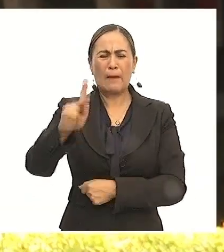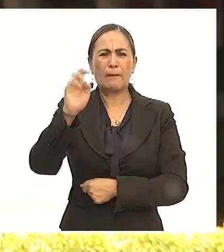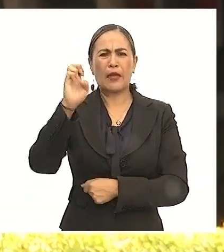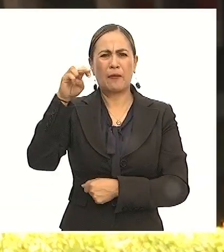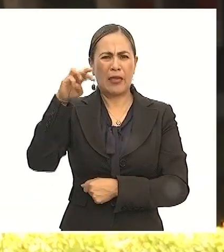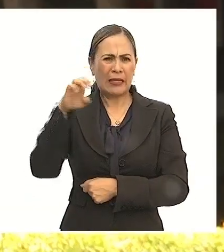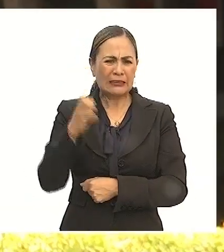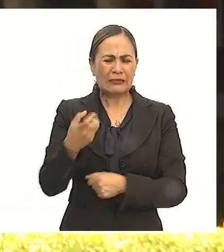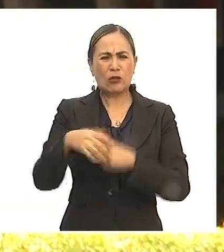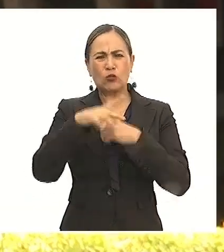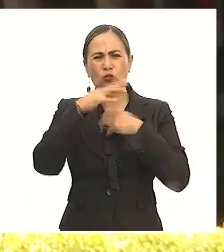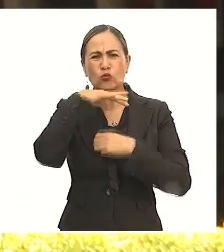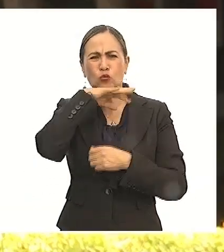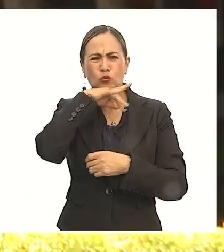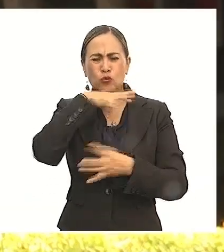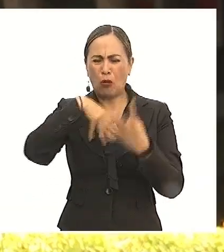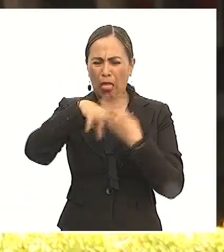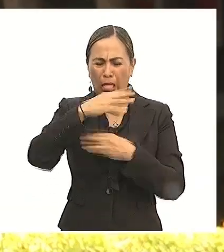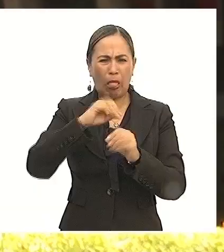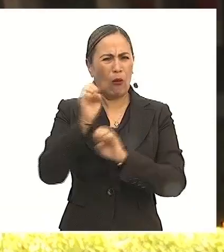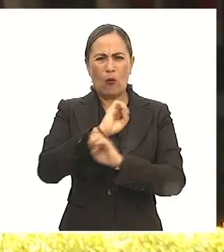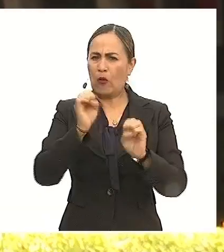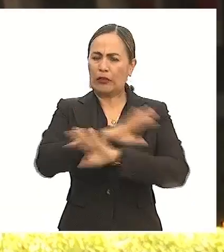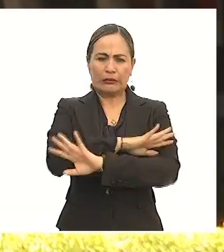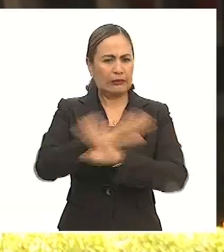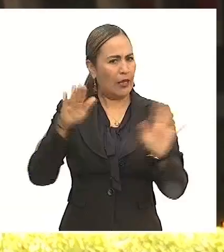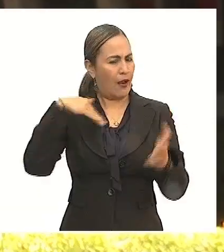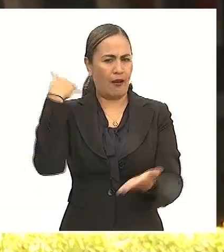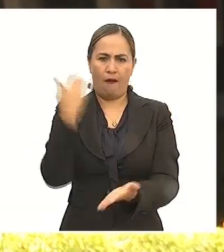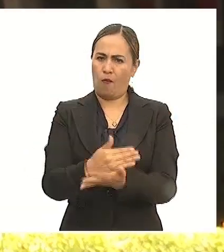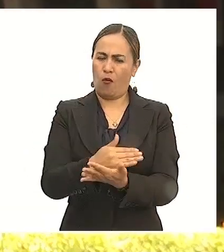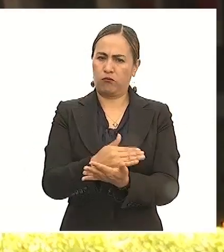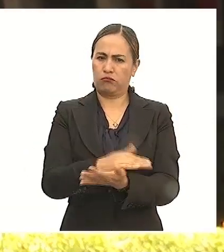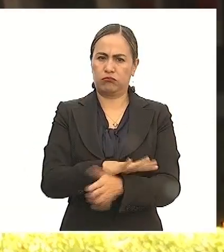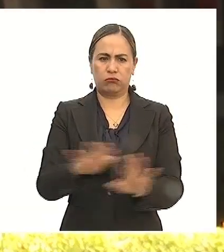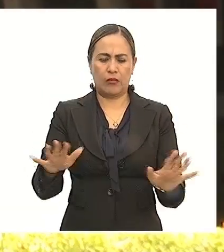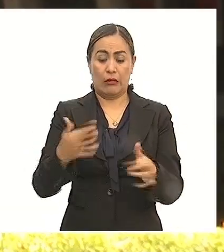Pemex. Ya no son los tiempos de antes.